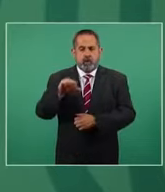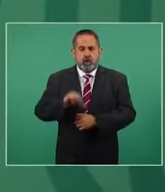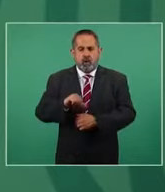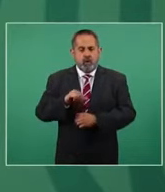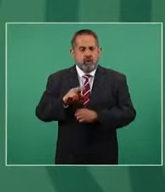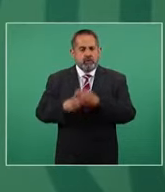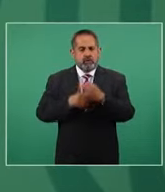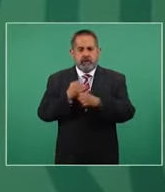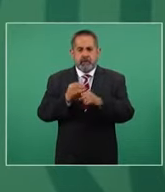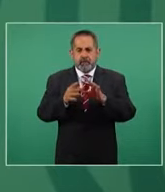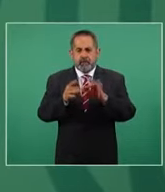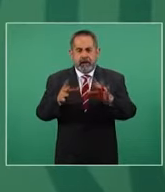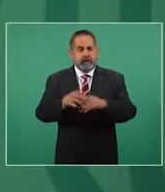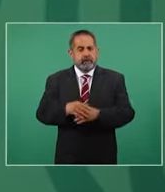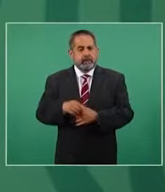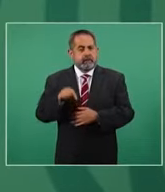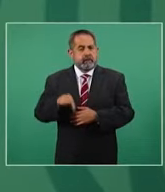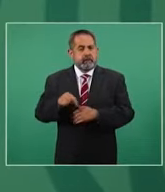varias personas.